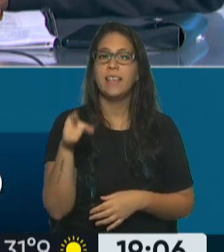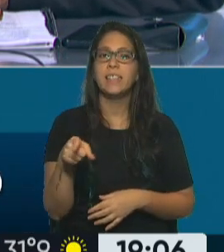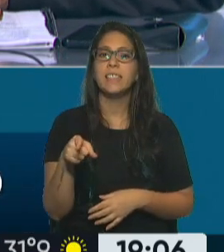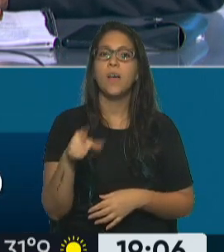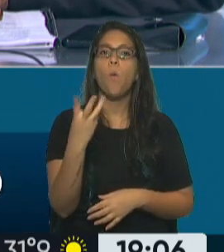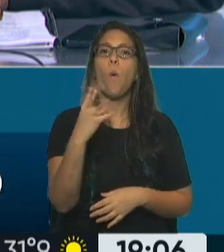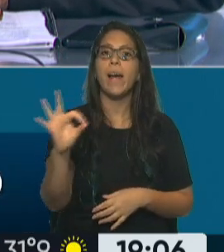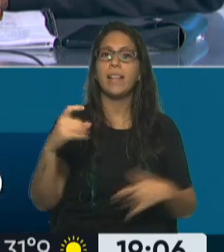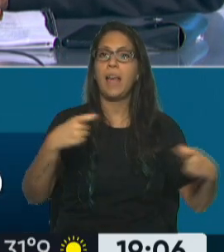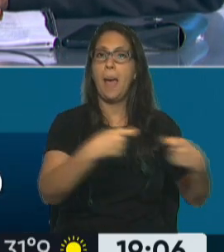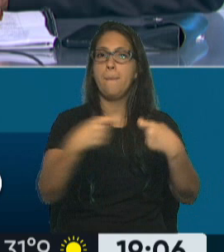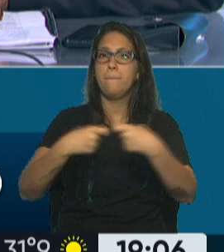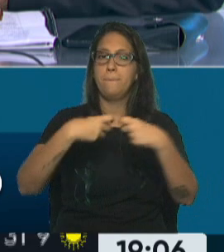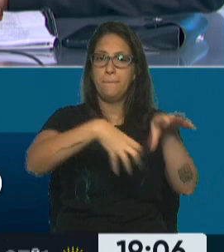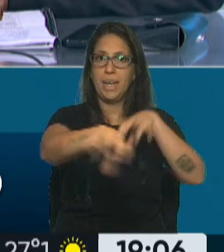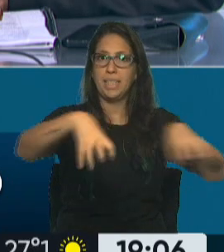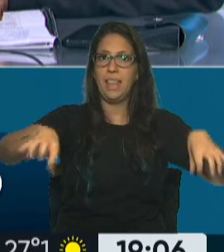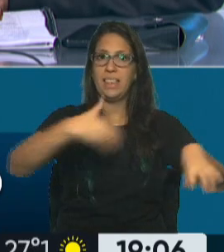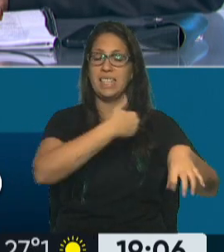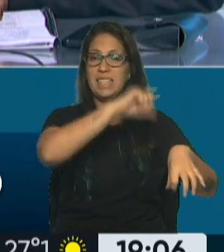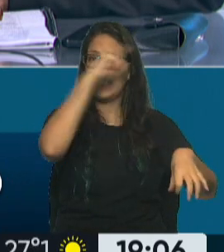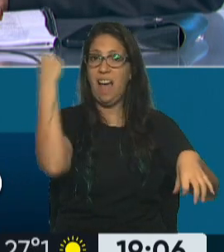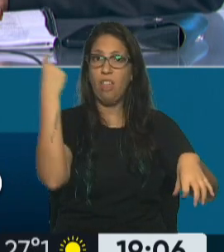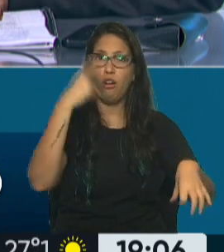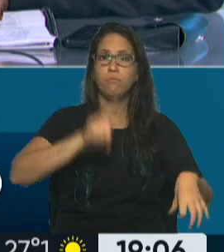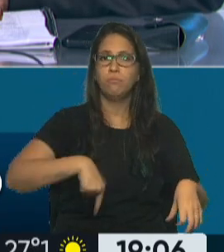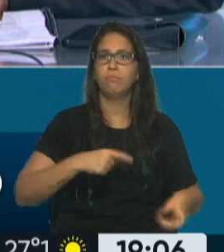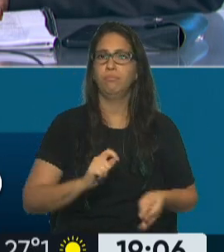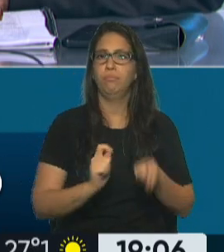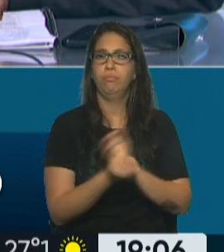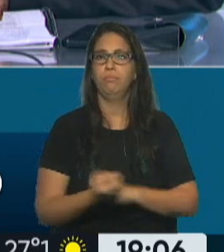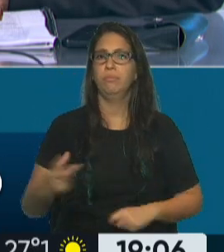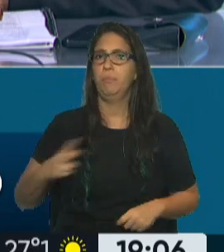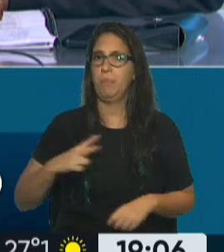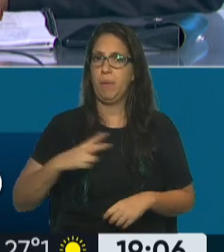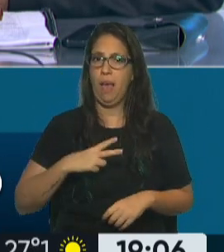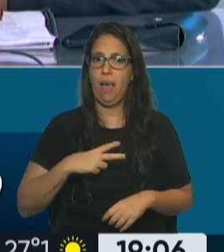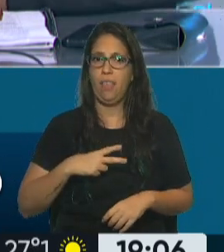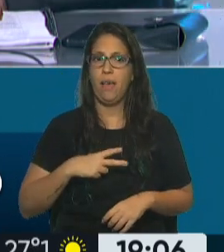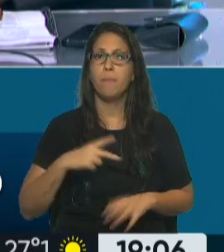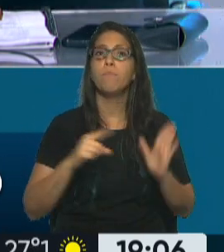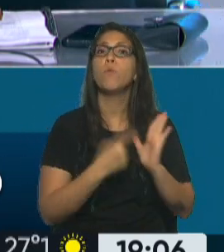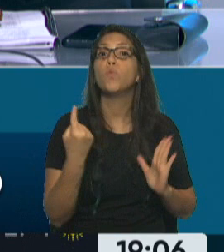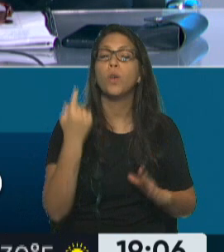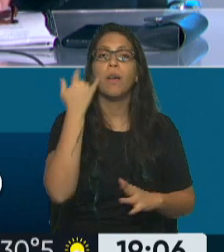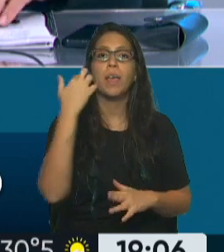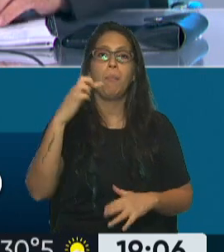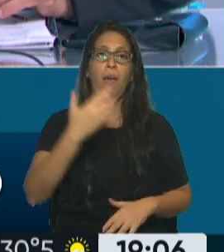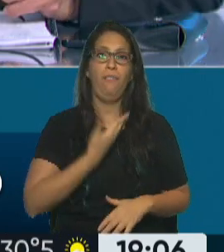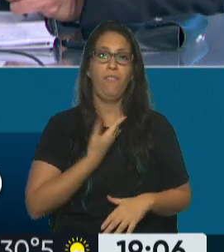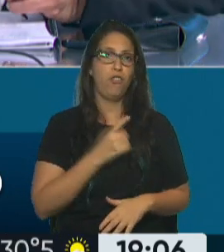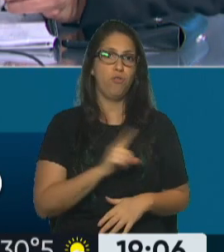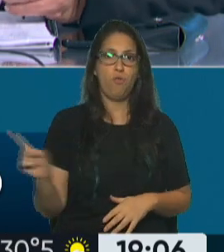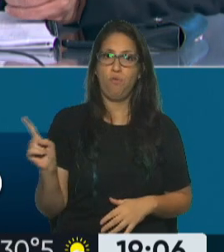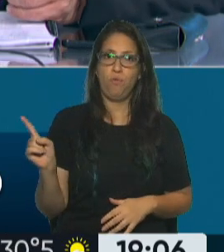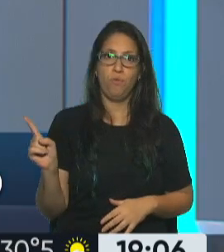40 empresas estatales o sea privatizará quedan a consideración A consideración menos menos ipf ipf sale de la